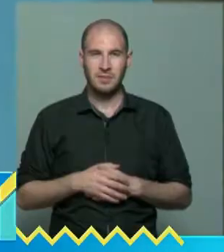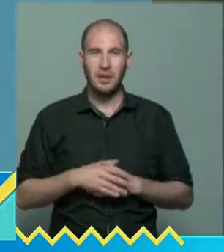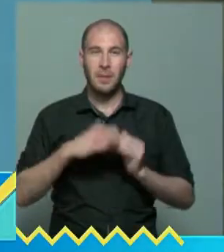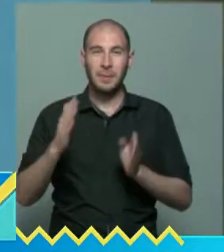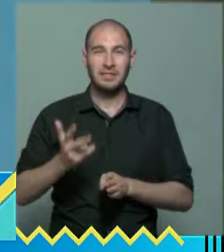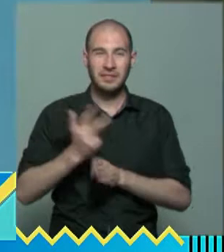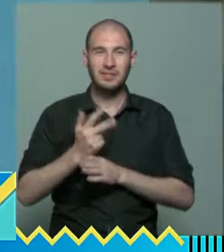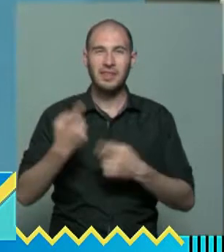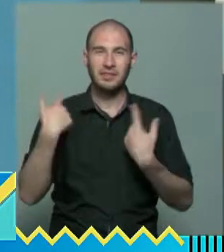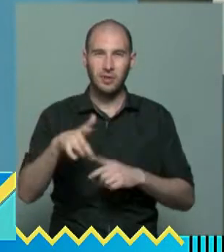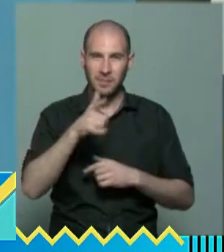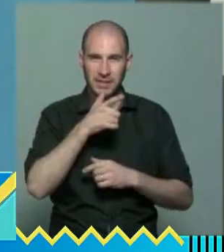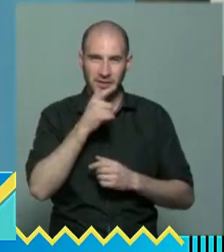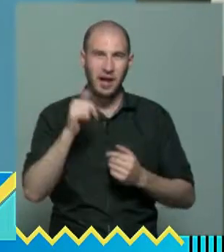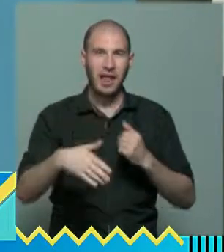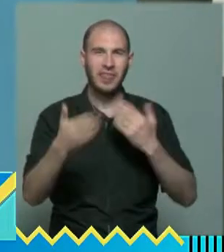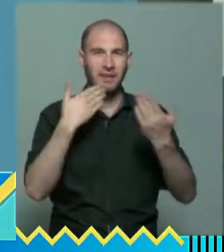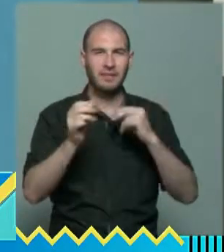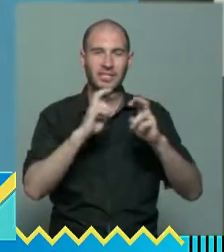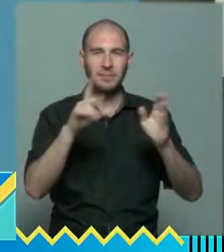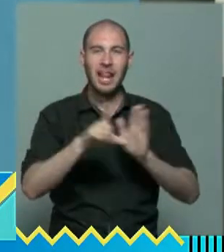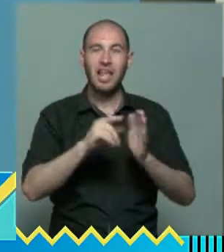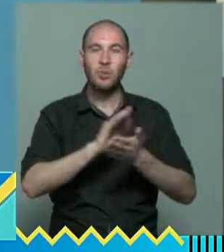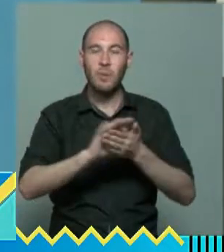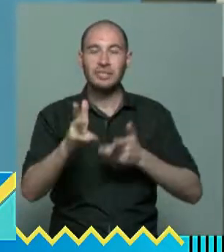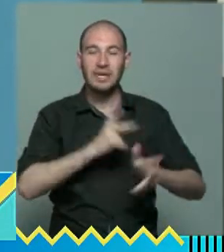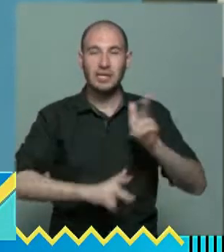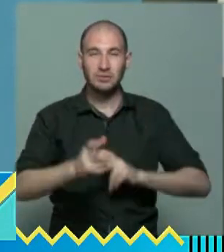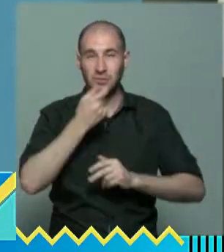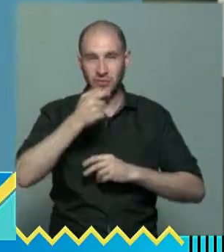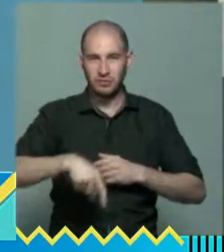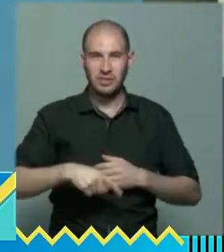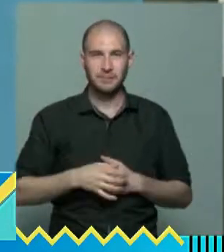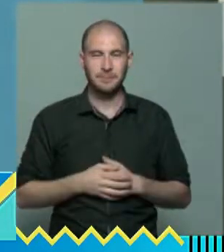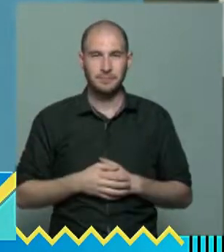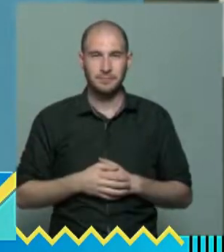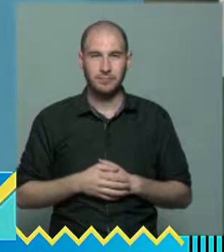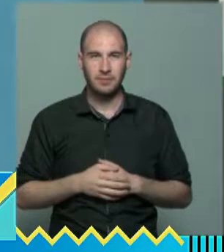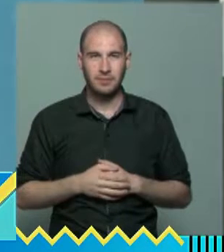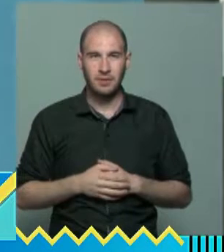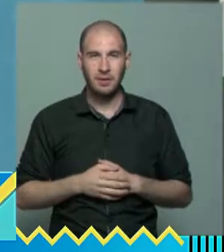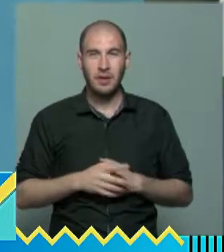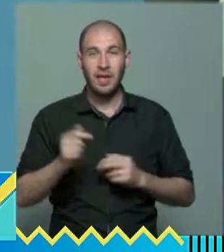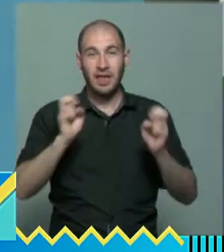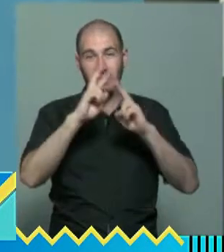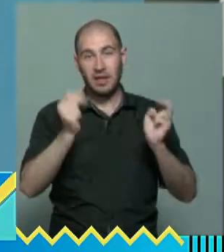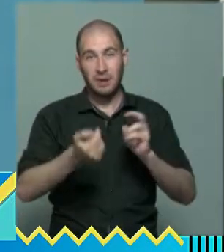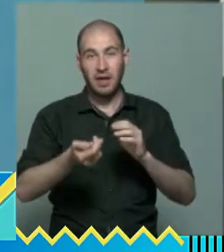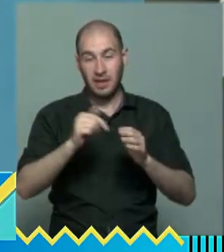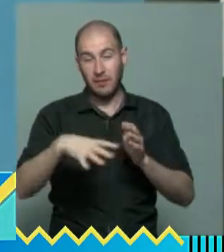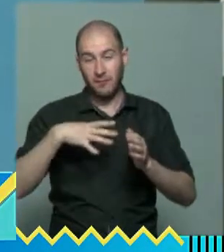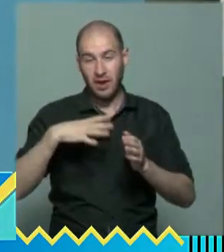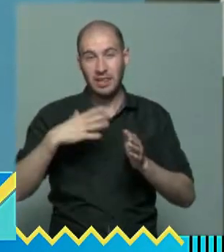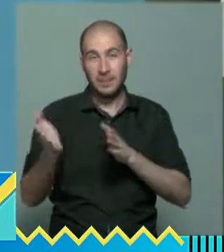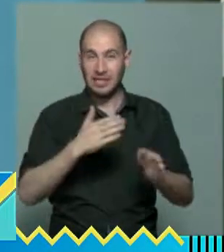Tercer bloque en distintos parecidos, estamos debatiendo sobre la nueva ley de tránsito aquí en la provincia de Mendoza y dentro de los temas que dejamos pendientes